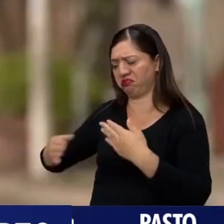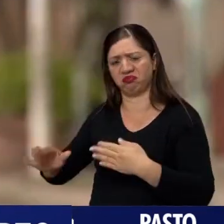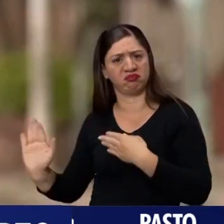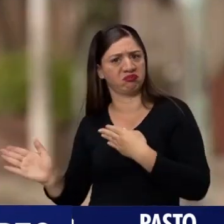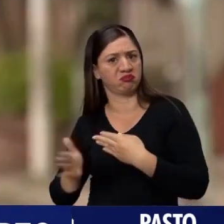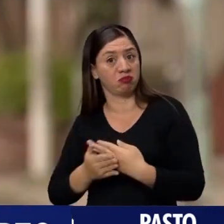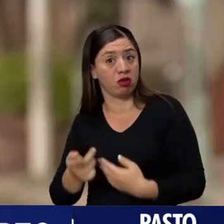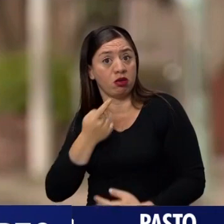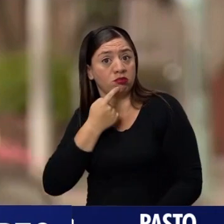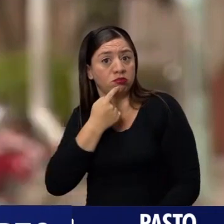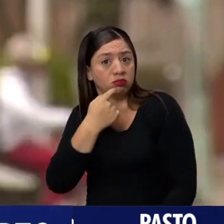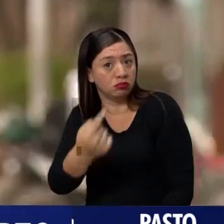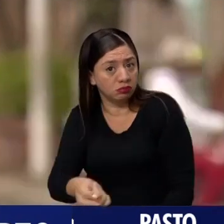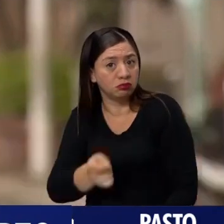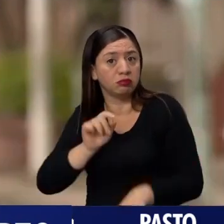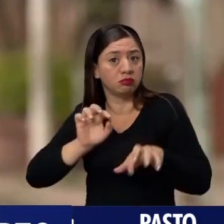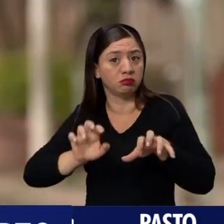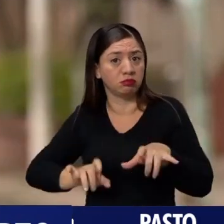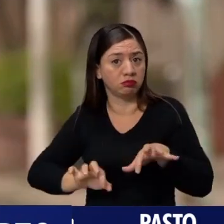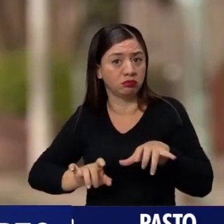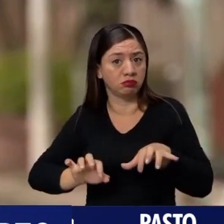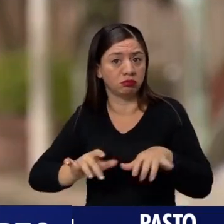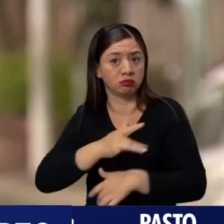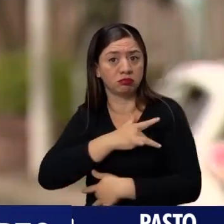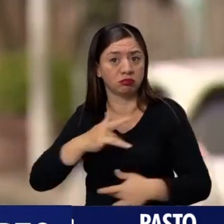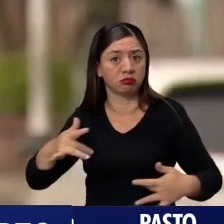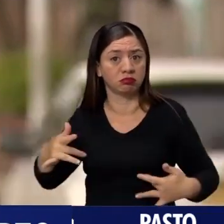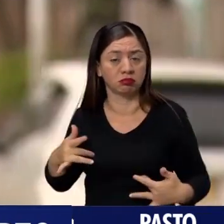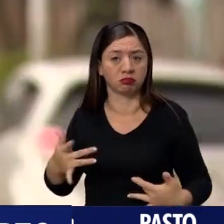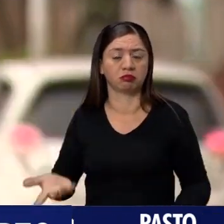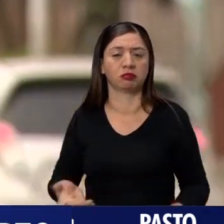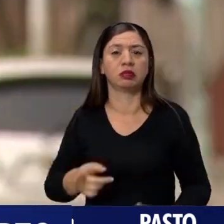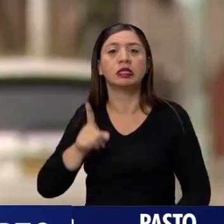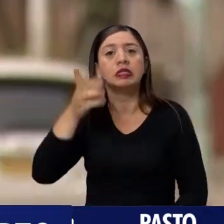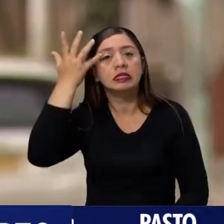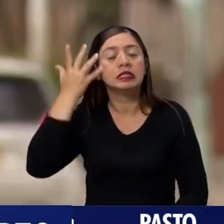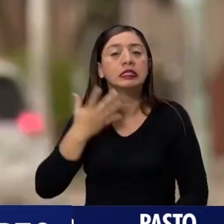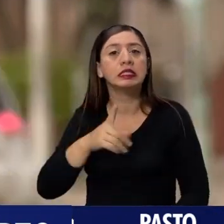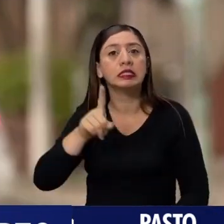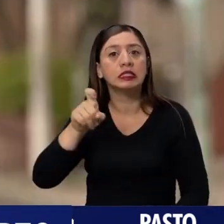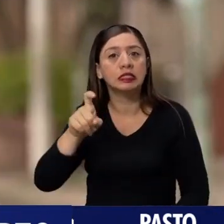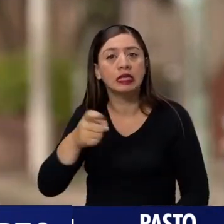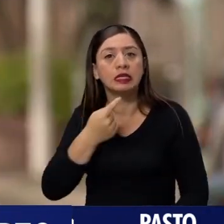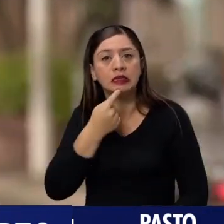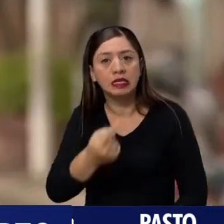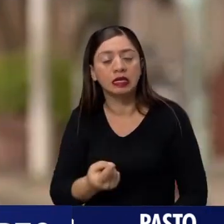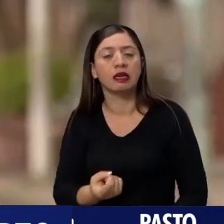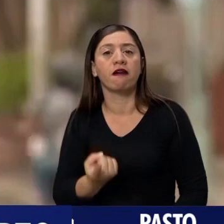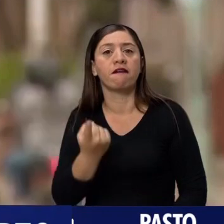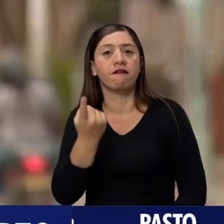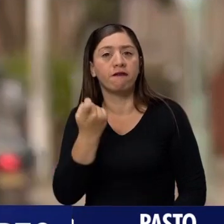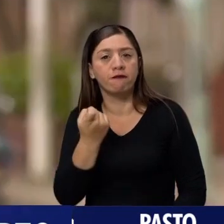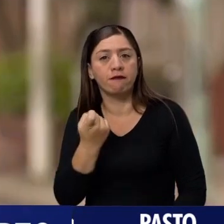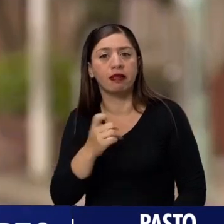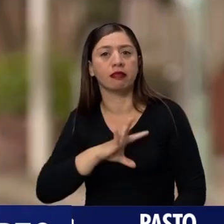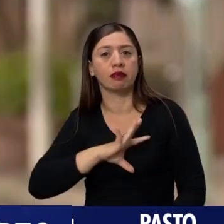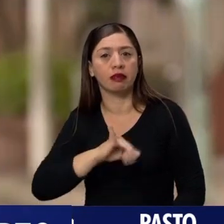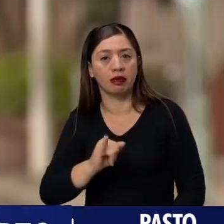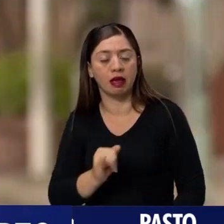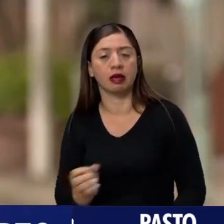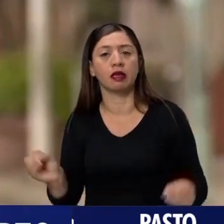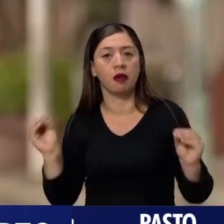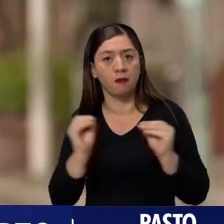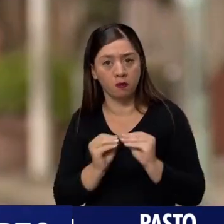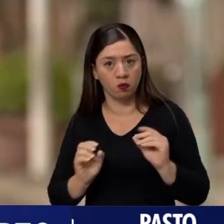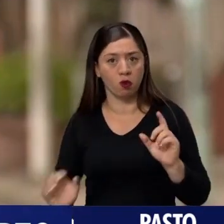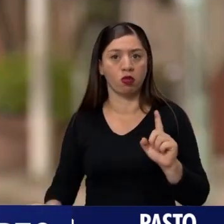de los anuncios que ha hecho la Secretaría de Salud en el sentido de que son 6 días los que restan, digamos, para que Cali pueda llegar a esa